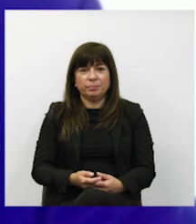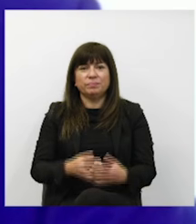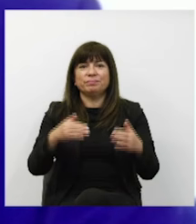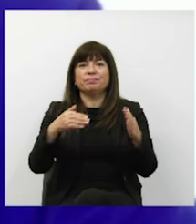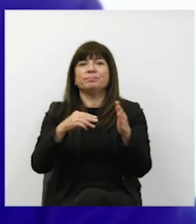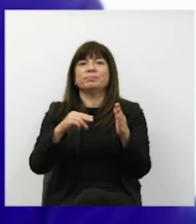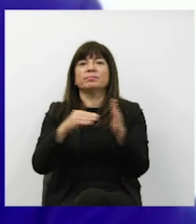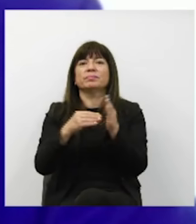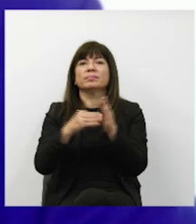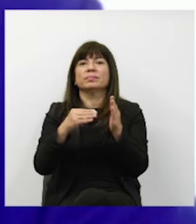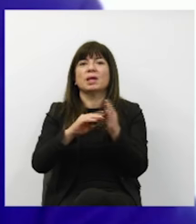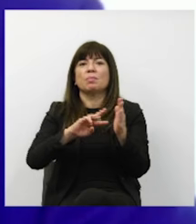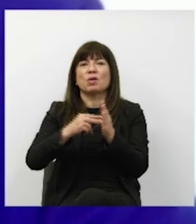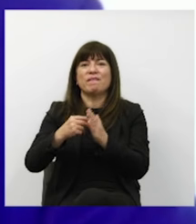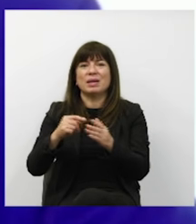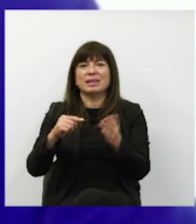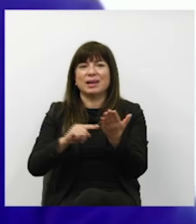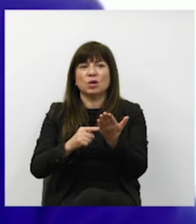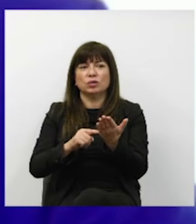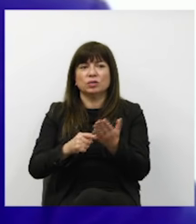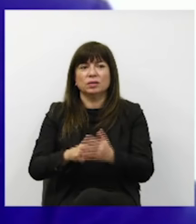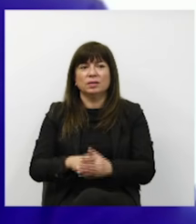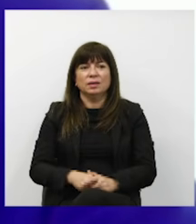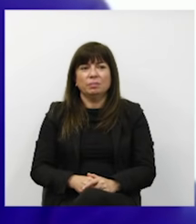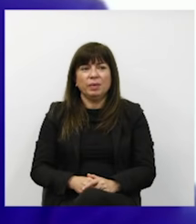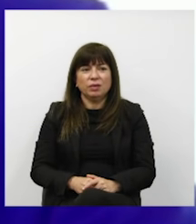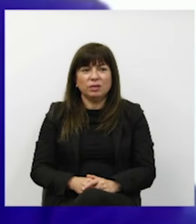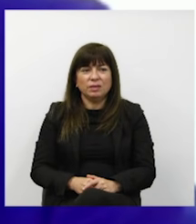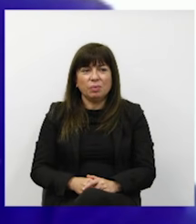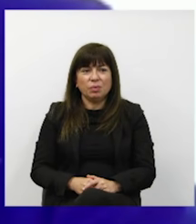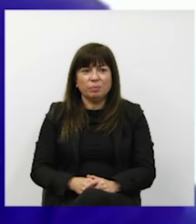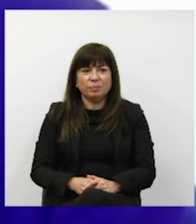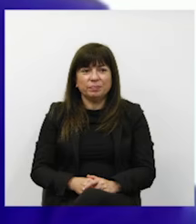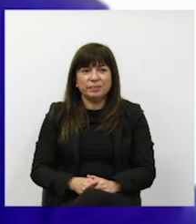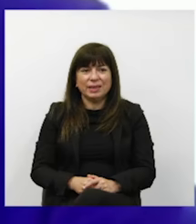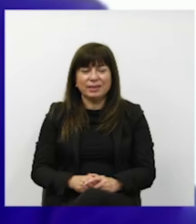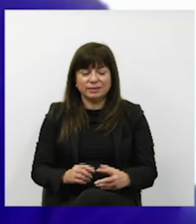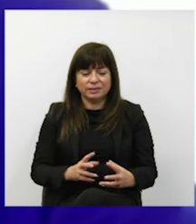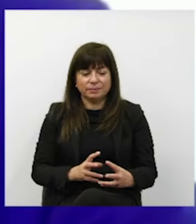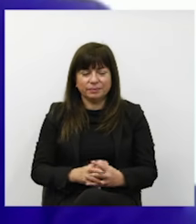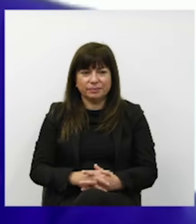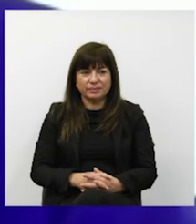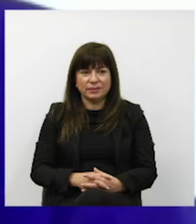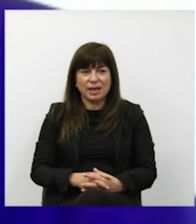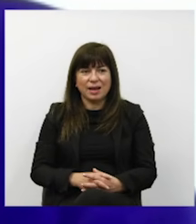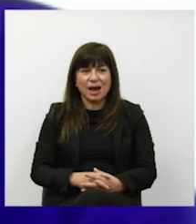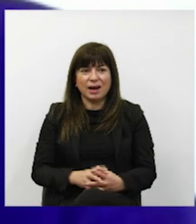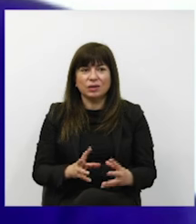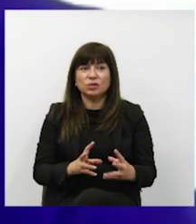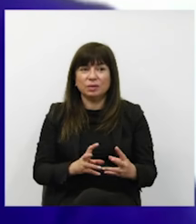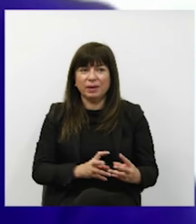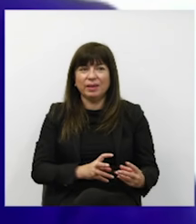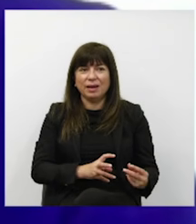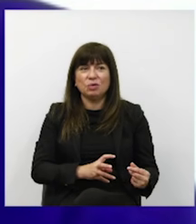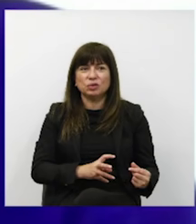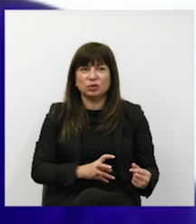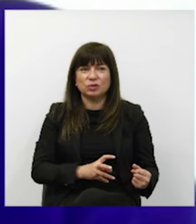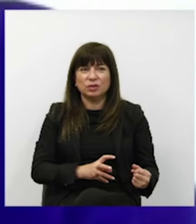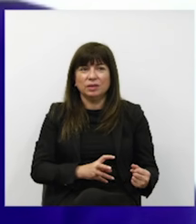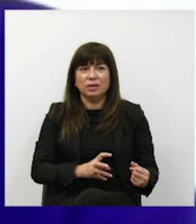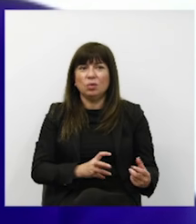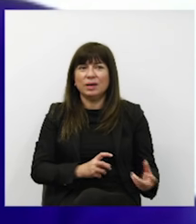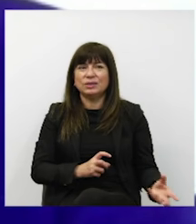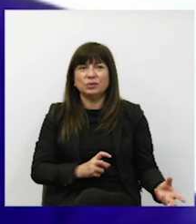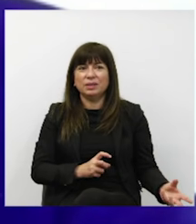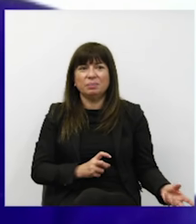En casi todos los países desarrollados del mundo, en todos, de hecho, salvo Estados Unidos y Singapur, se vota por listas cerradas, no